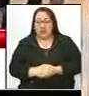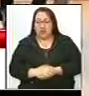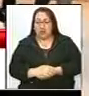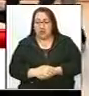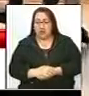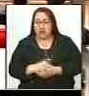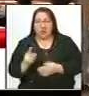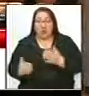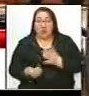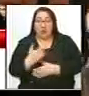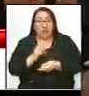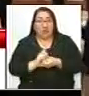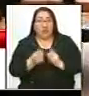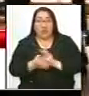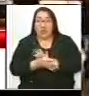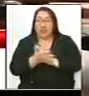nuevas,